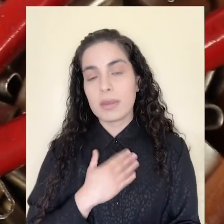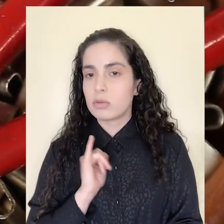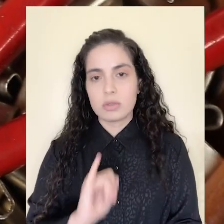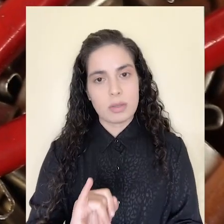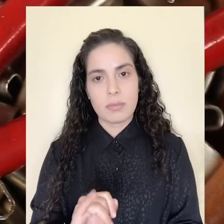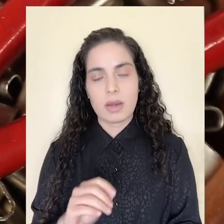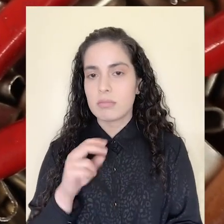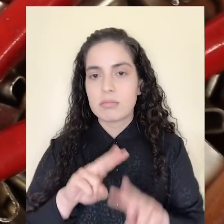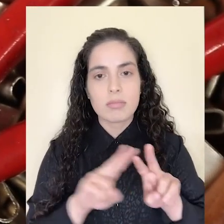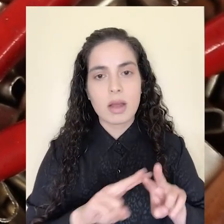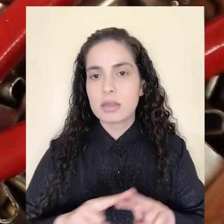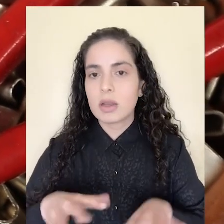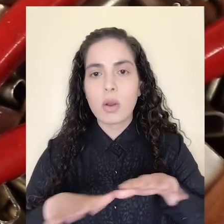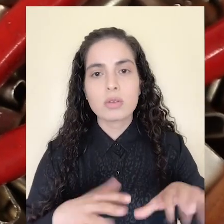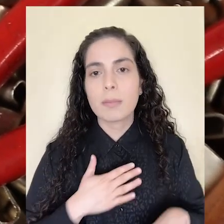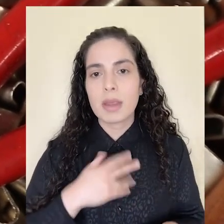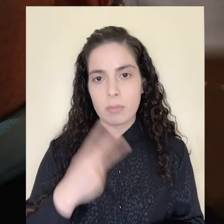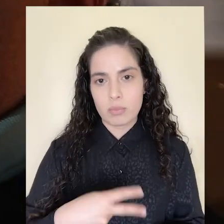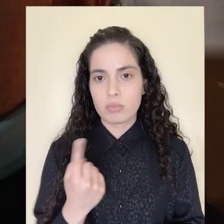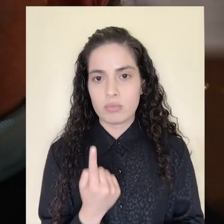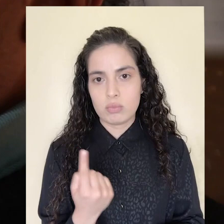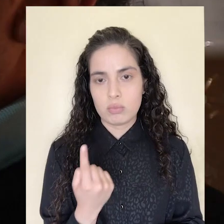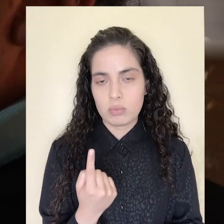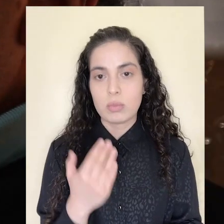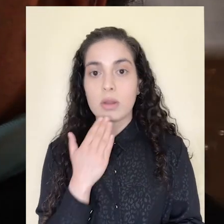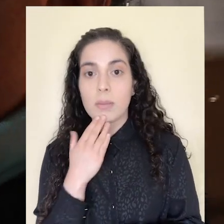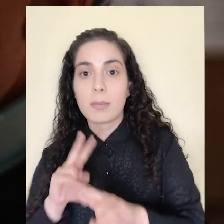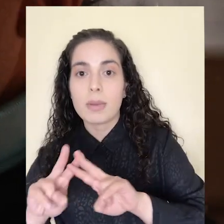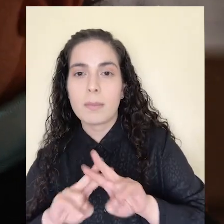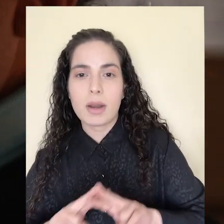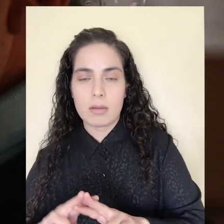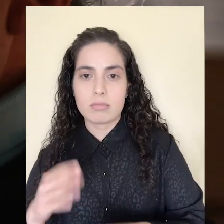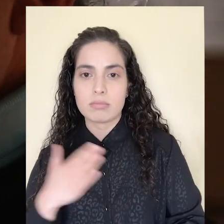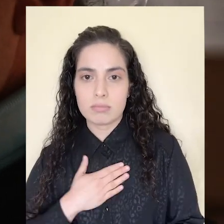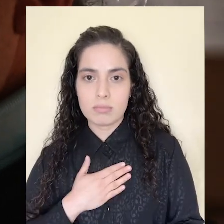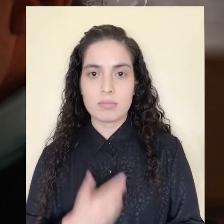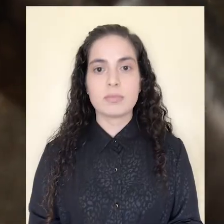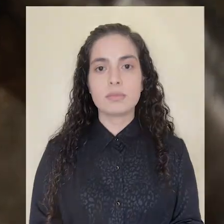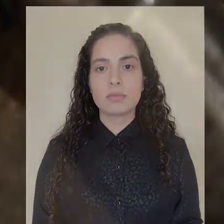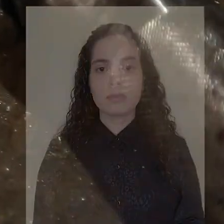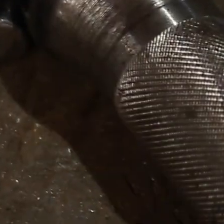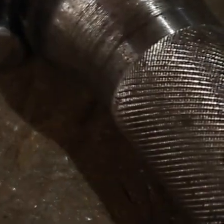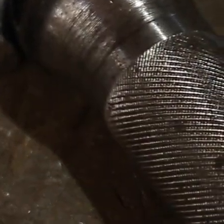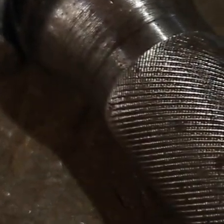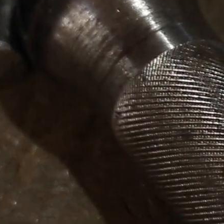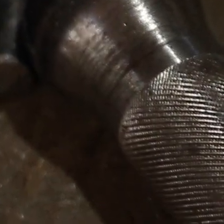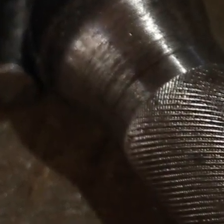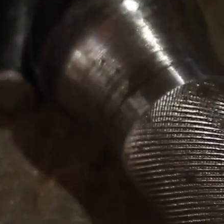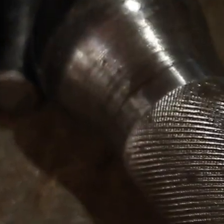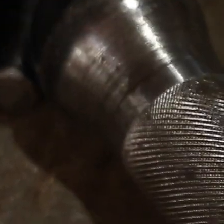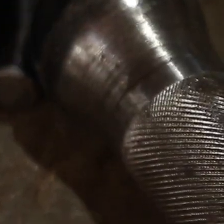el entorno siempre mío ha sido así, de autofabricarse su casa, con necesidad de reparaciones y demás.